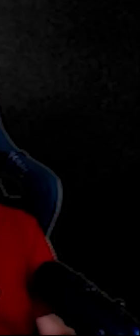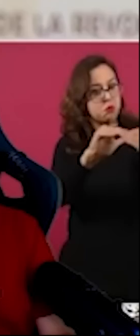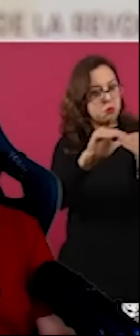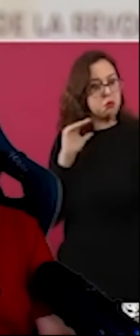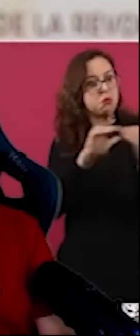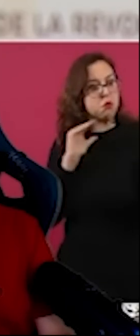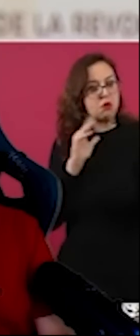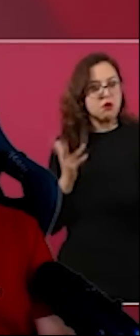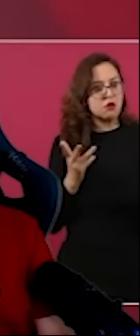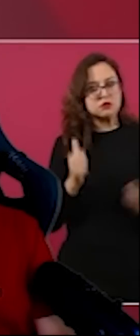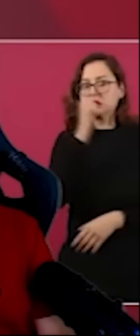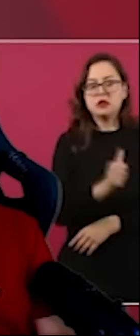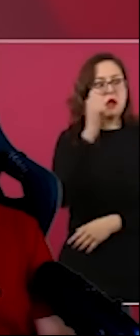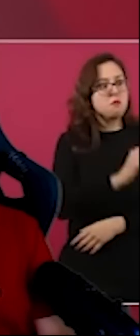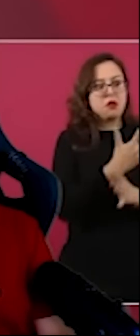se va a dar